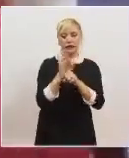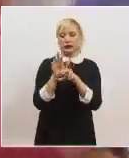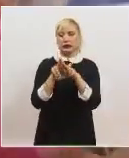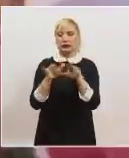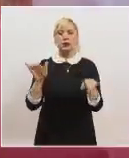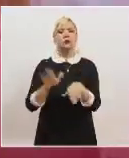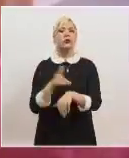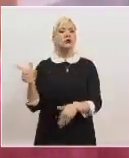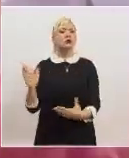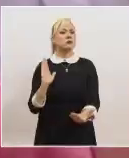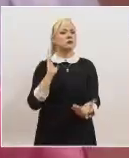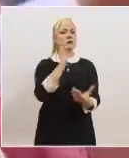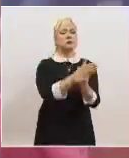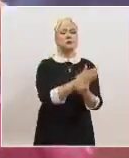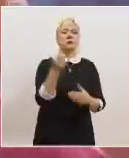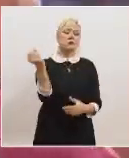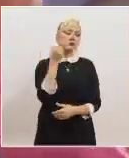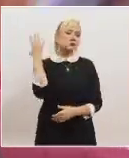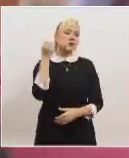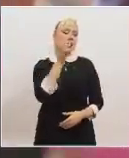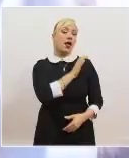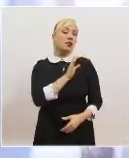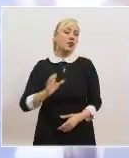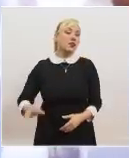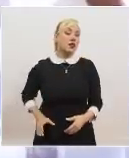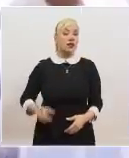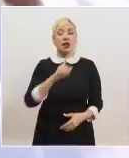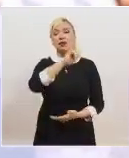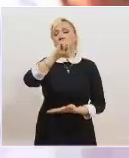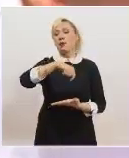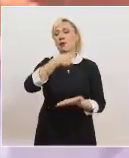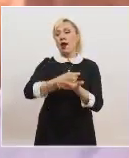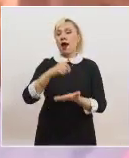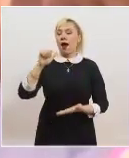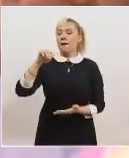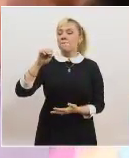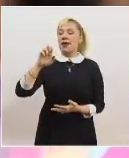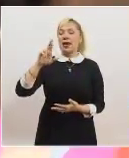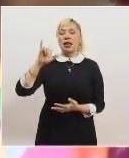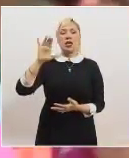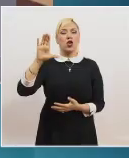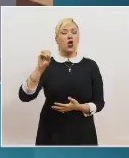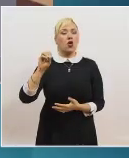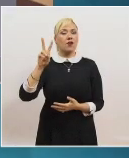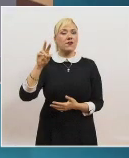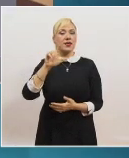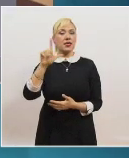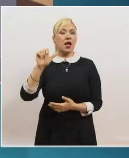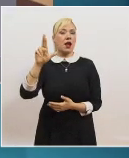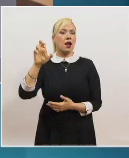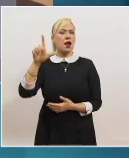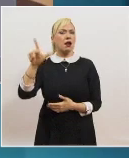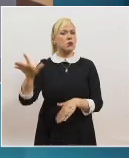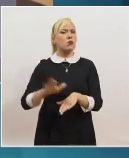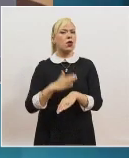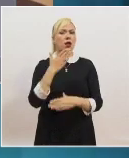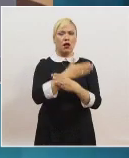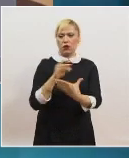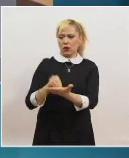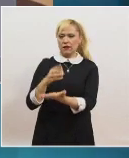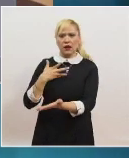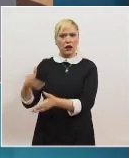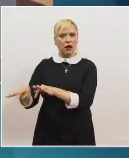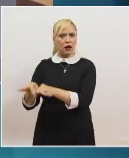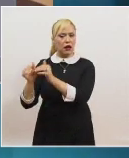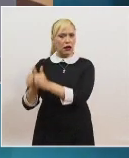acto proselitista del entonces candidato a gobernador de Tamaulipas, Américo Villarreal Anaya. La transgresión a los principios de